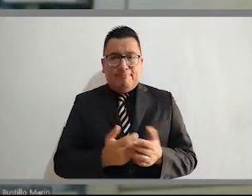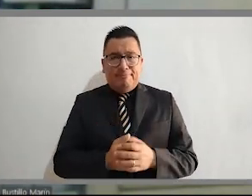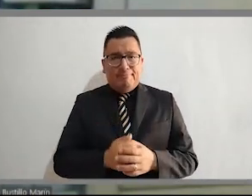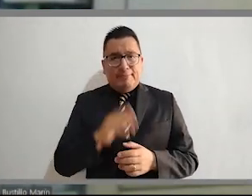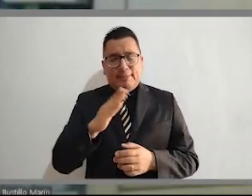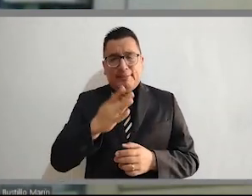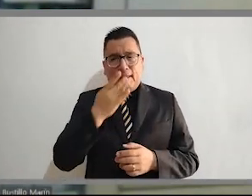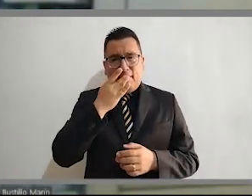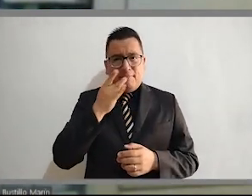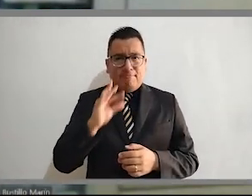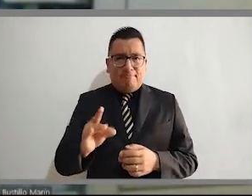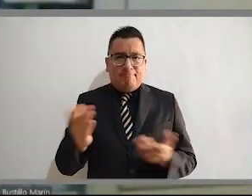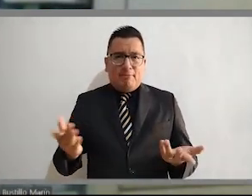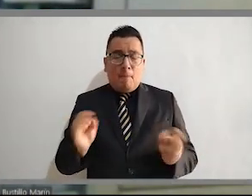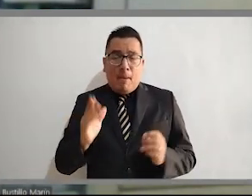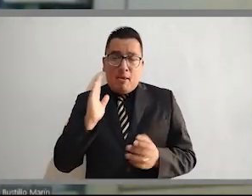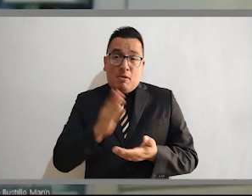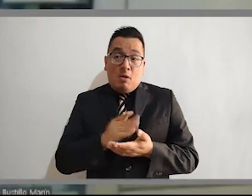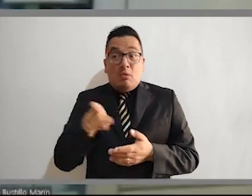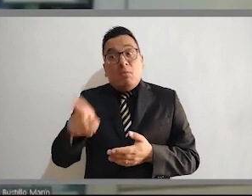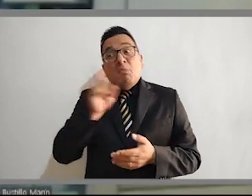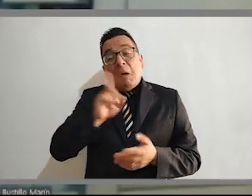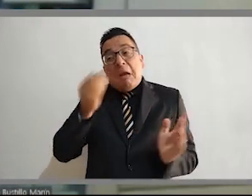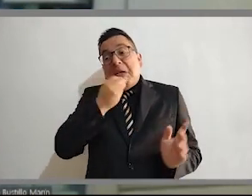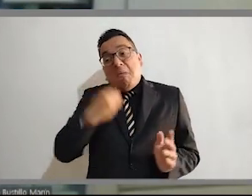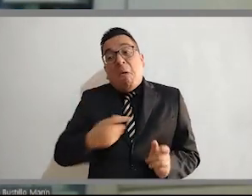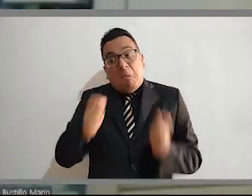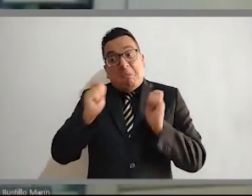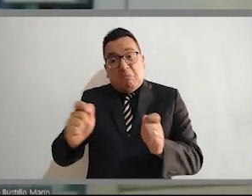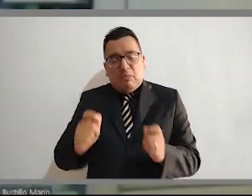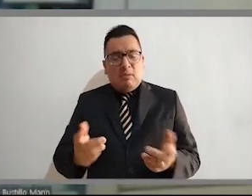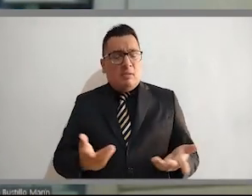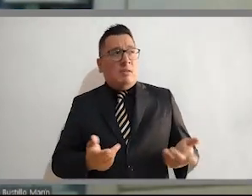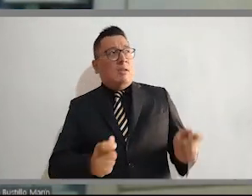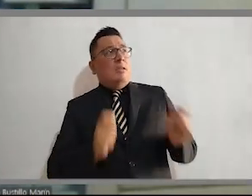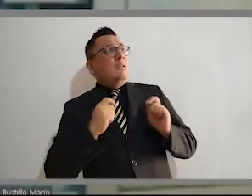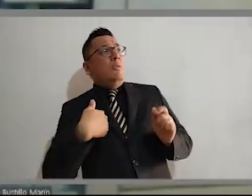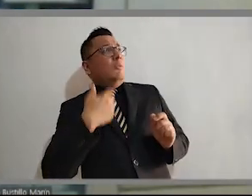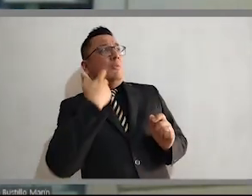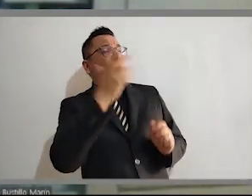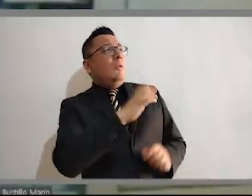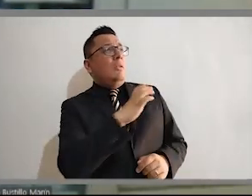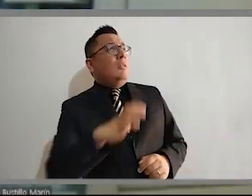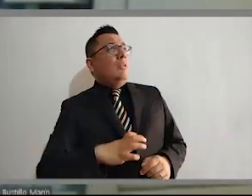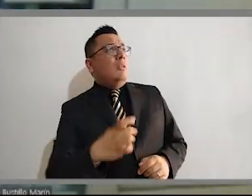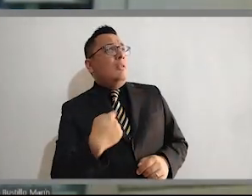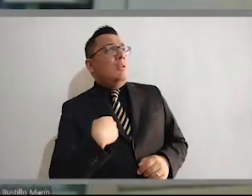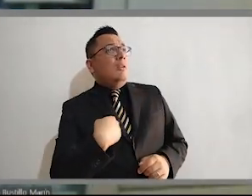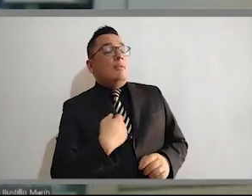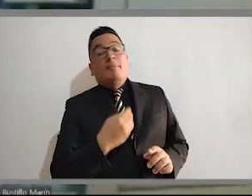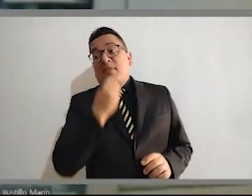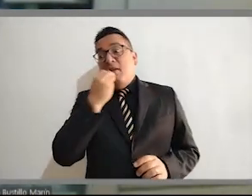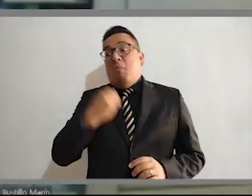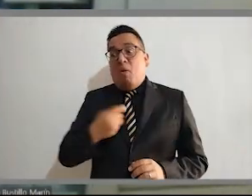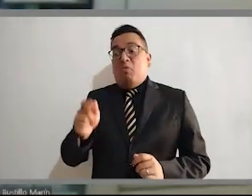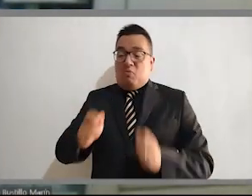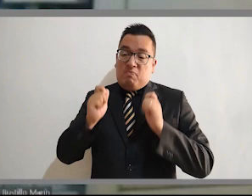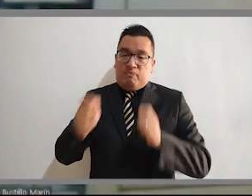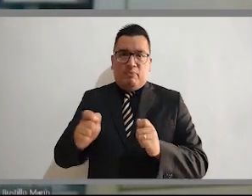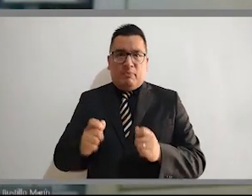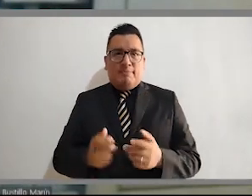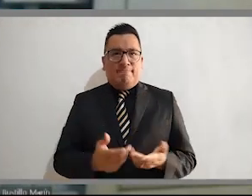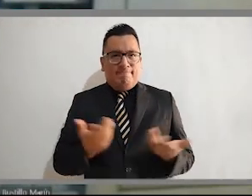ser violento. Es decir, pues como eres mujer, ni modo te toca, ¿no? Pero yo no quiero ser candidata, ni modo, no tengo otra, vas